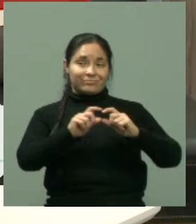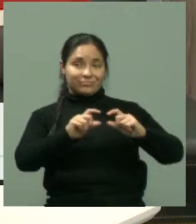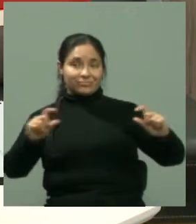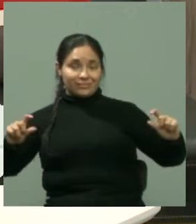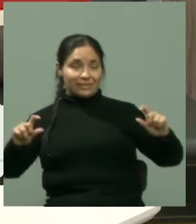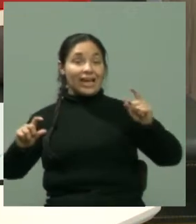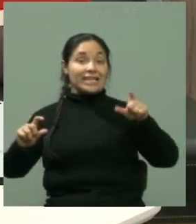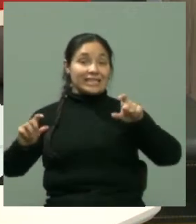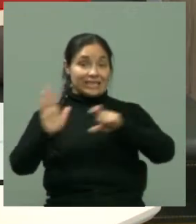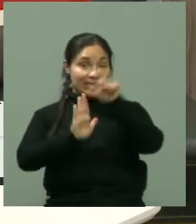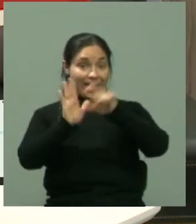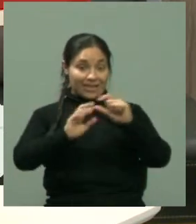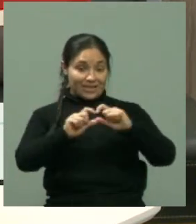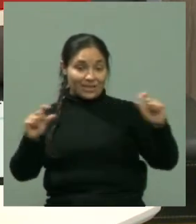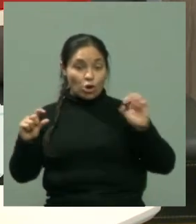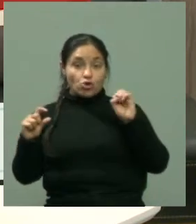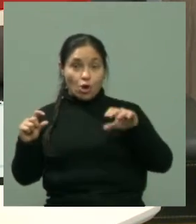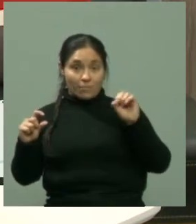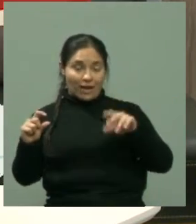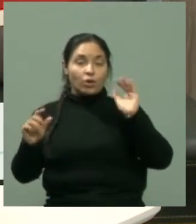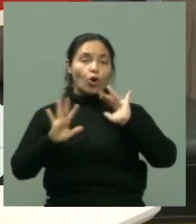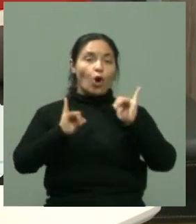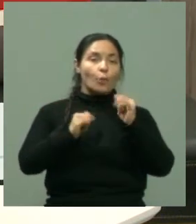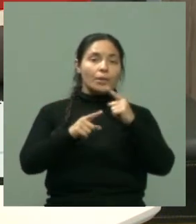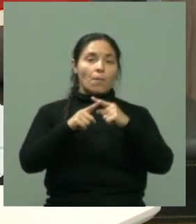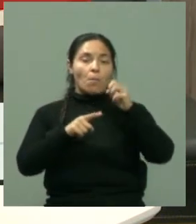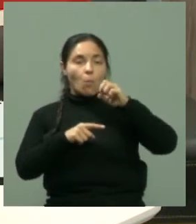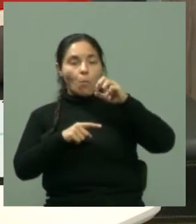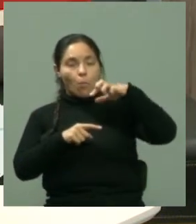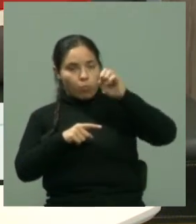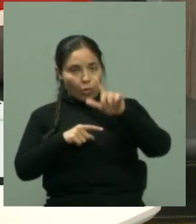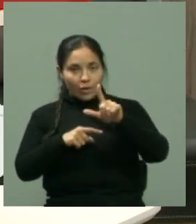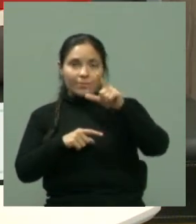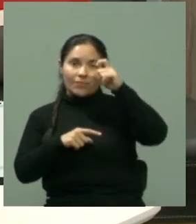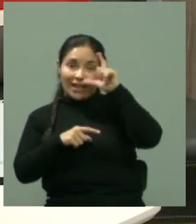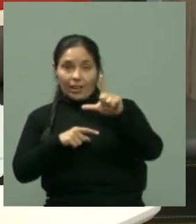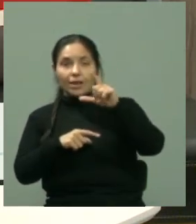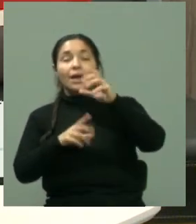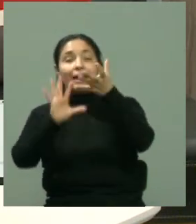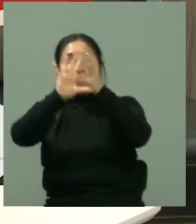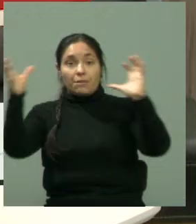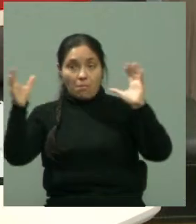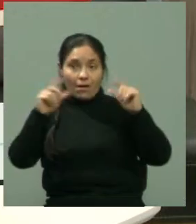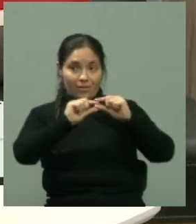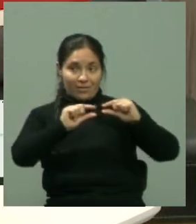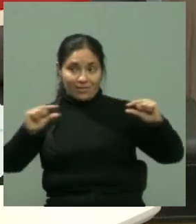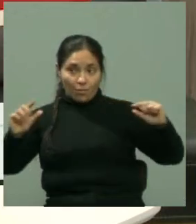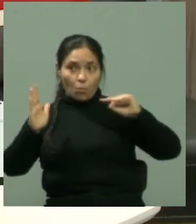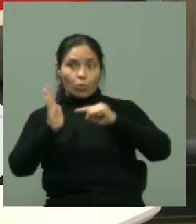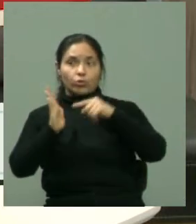una página de Instagram en la cual nos pueden escribir. Ahí nosotros respondemos los mensajes por directo de Jóvenes por el Clima